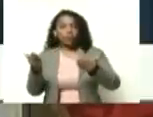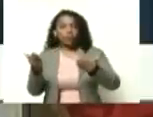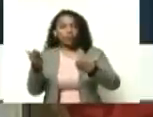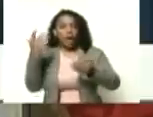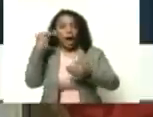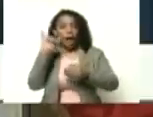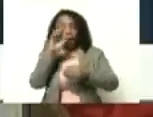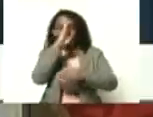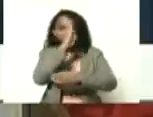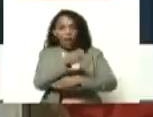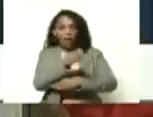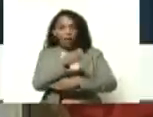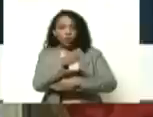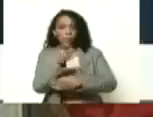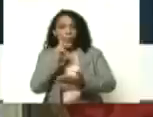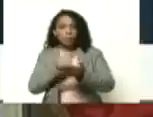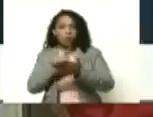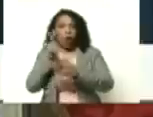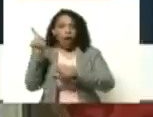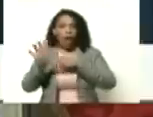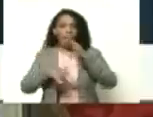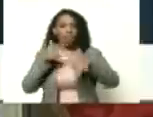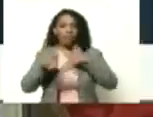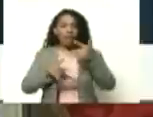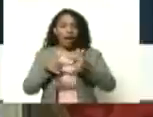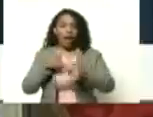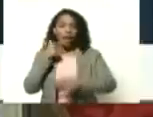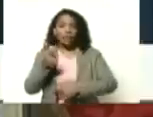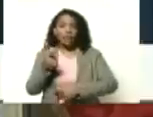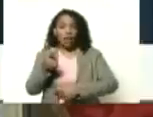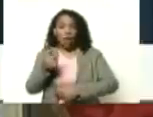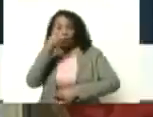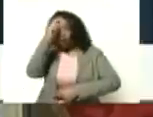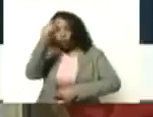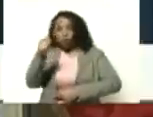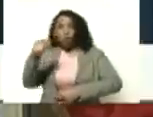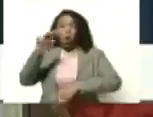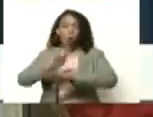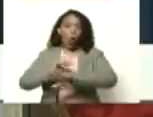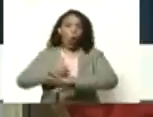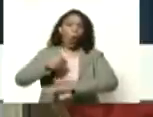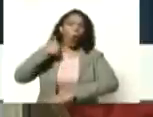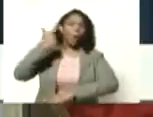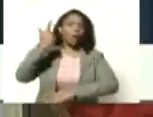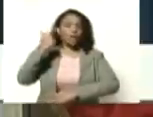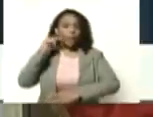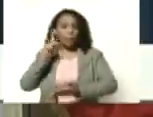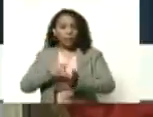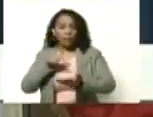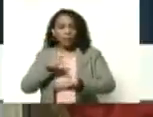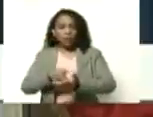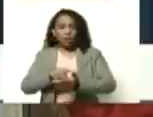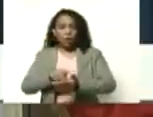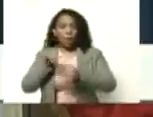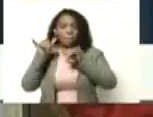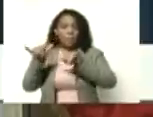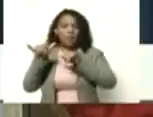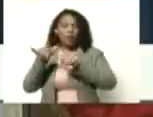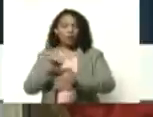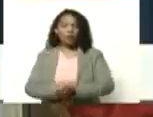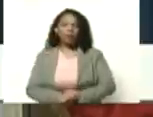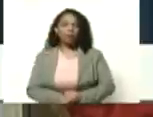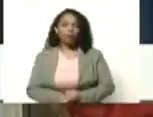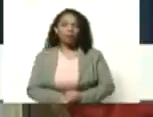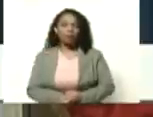directamente involucrados en el hecho y admitió a la vez su participación criminal en el mismo